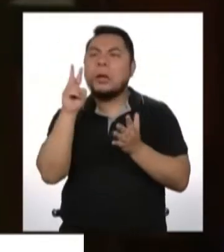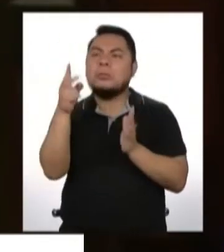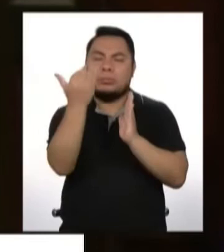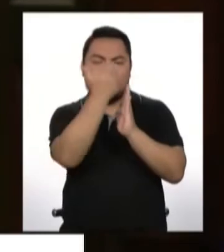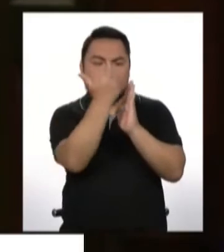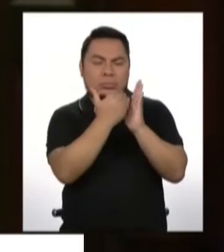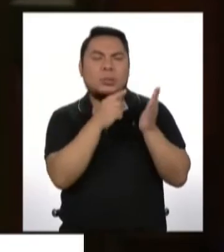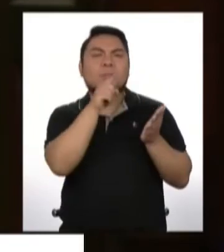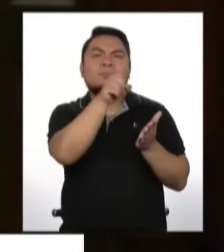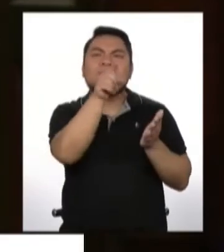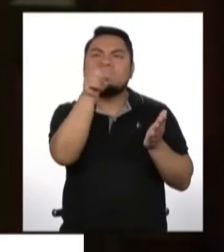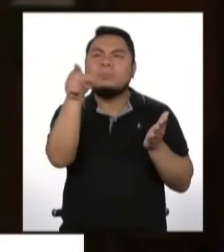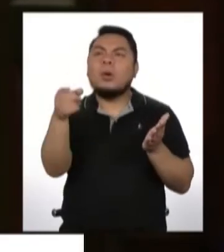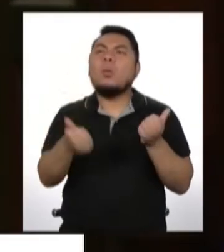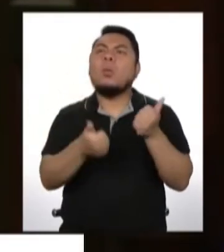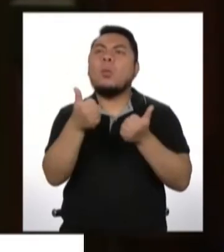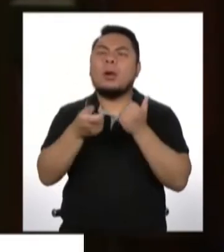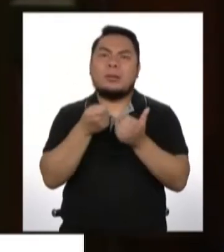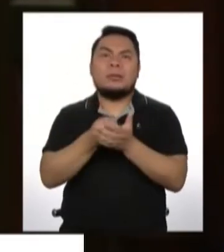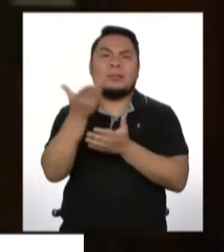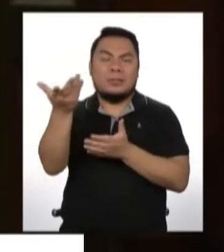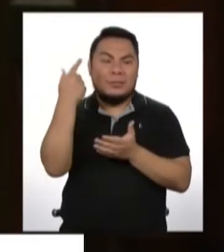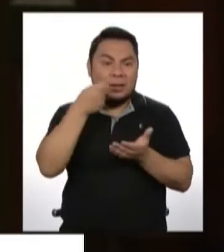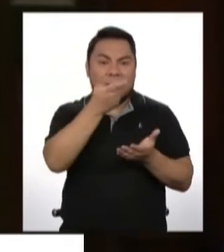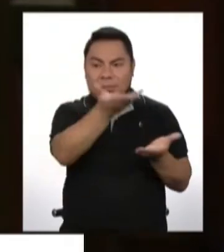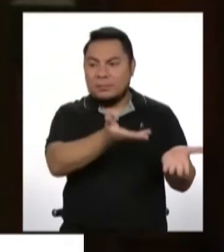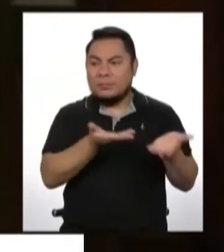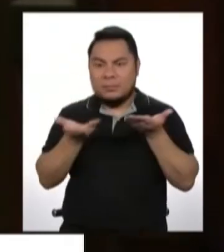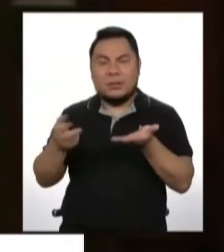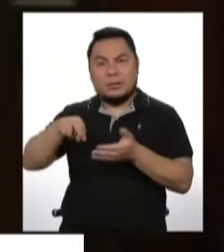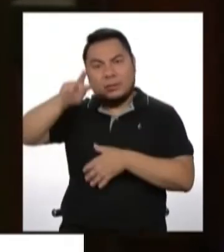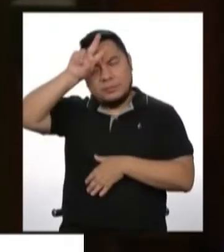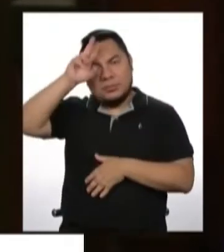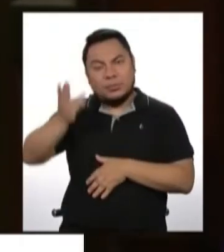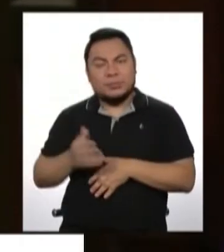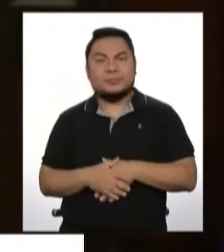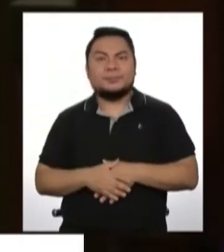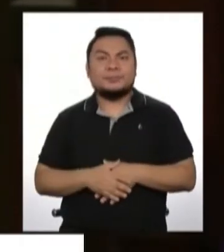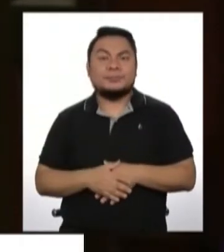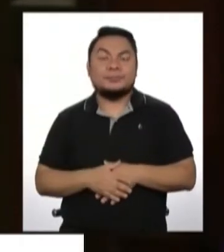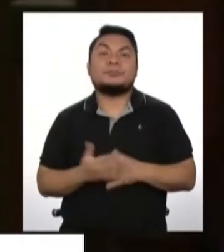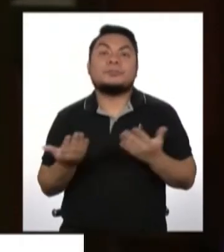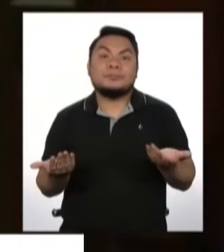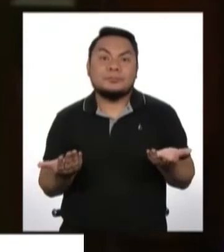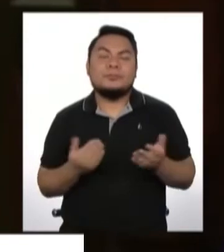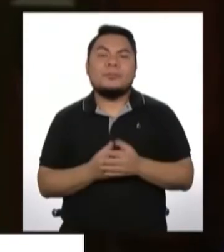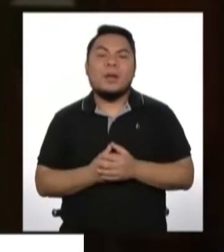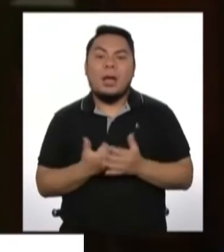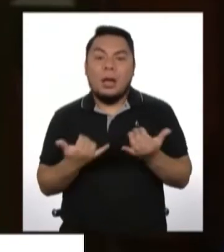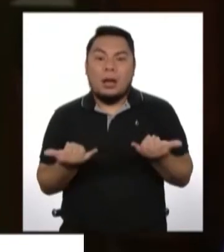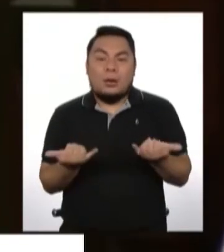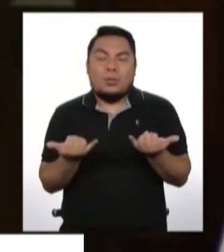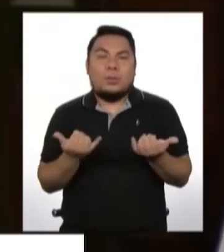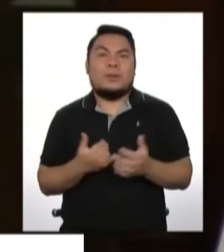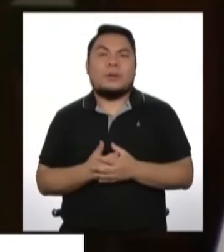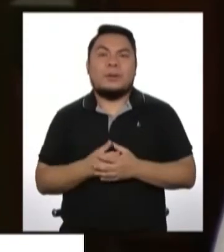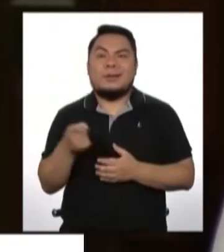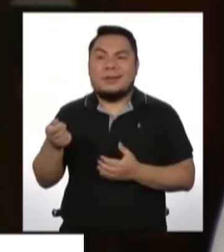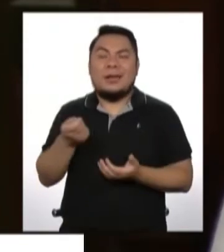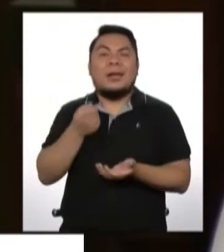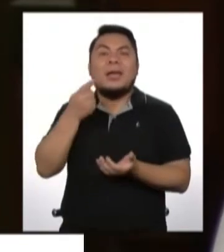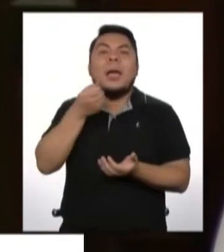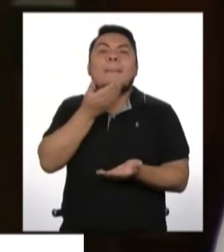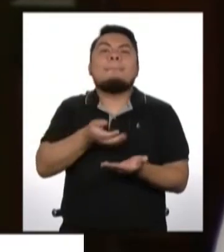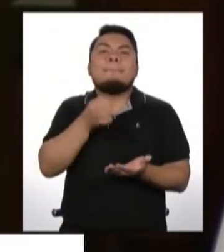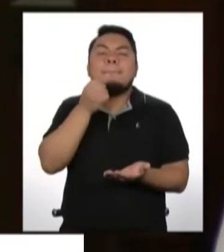todas las opciones que ofrecerle a nuestros compatriotas. En el caso en particular de la prueba de laboratorio,